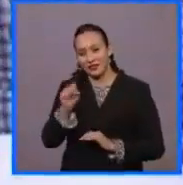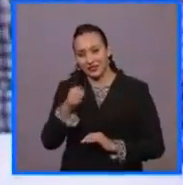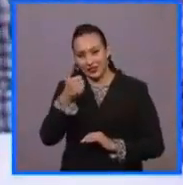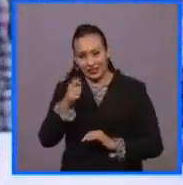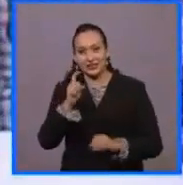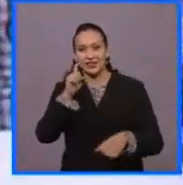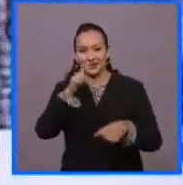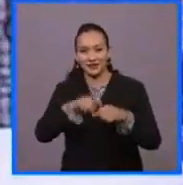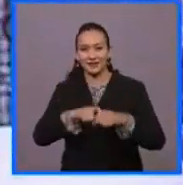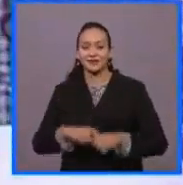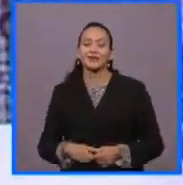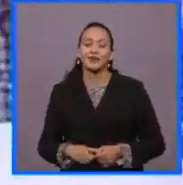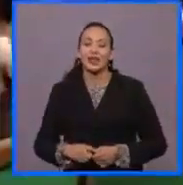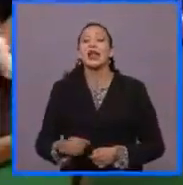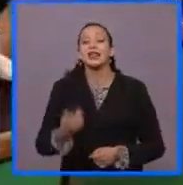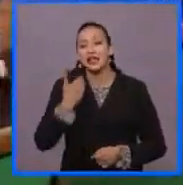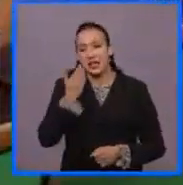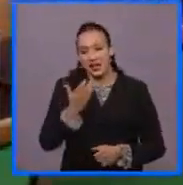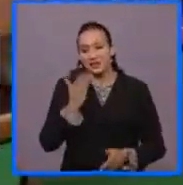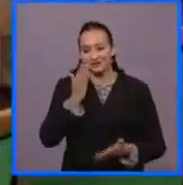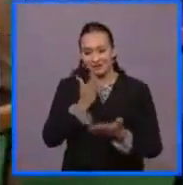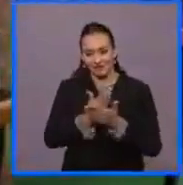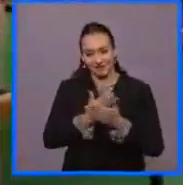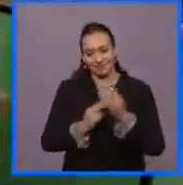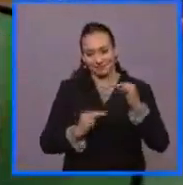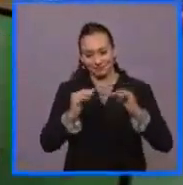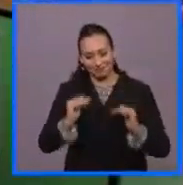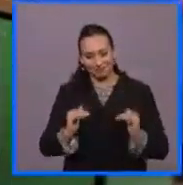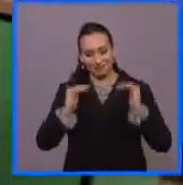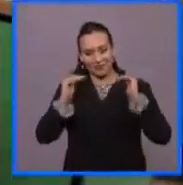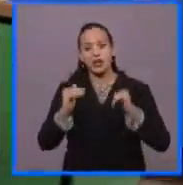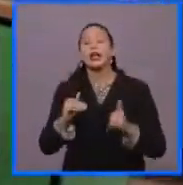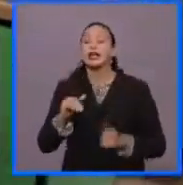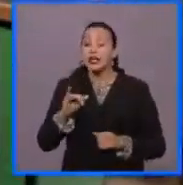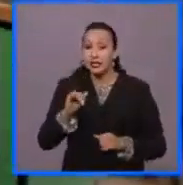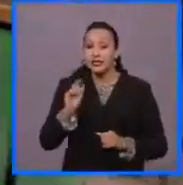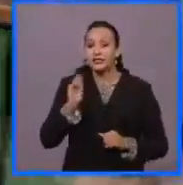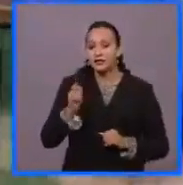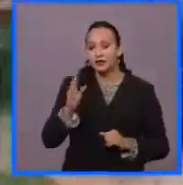109,266 registrados, lo que equivale a una participación del